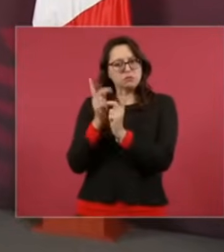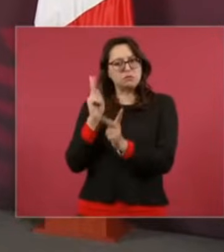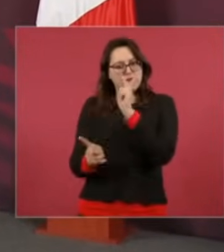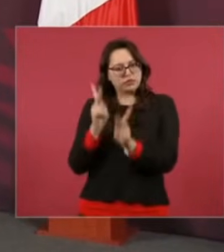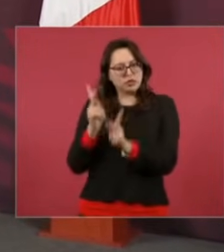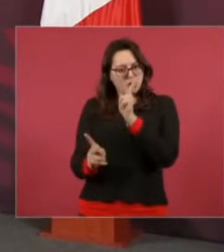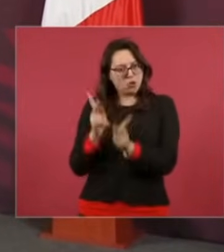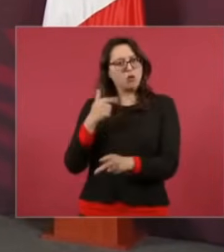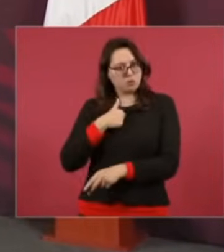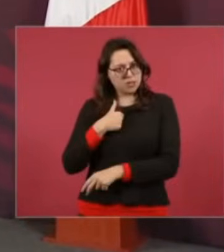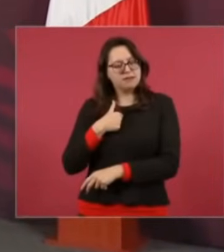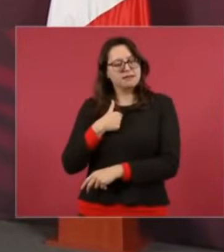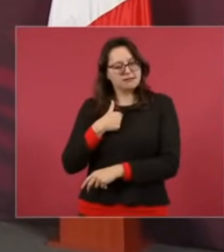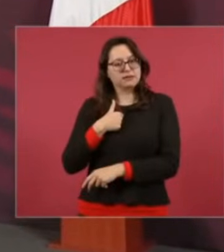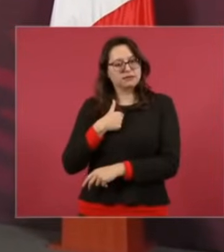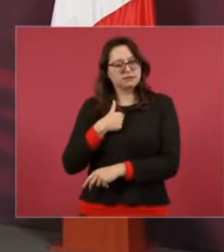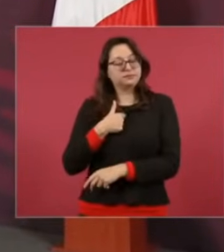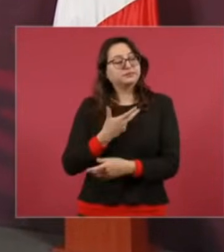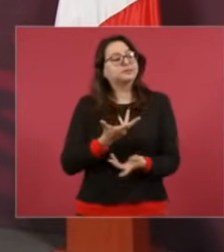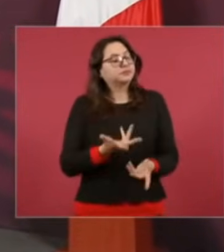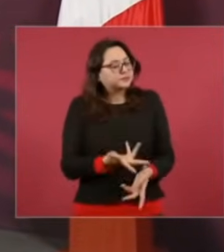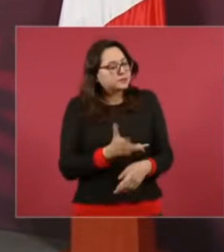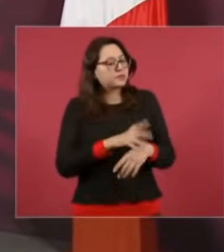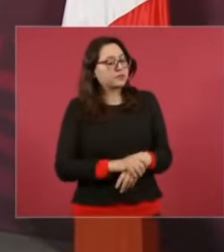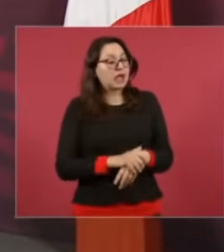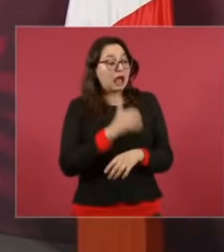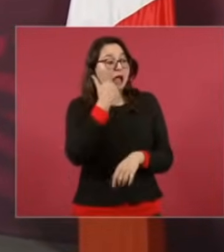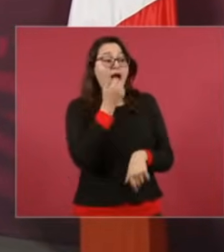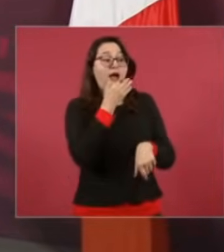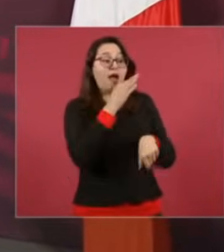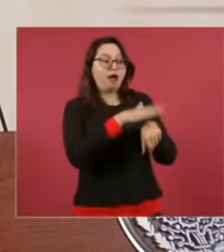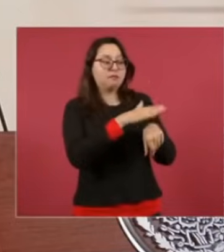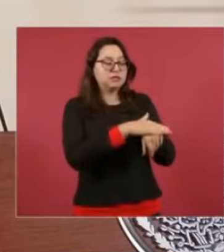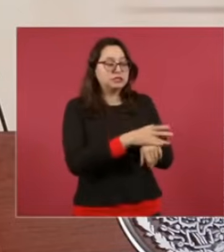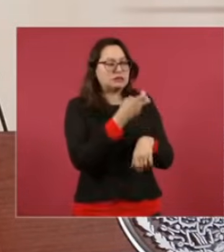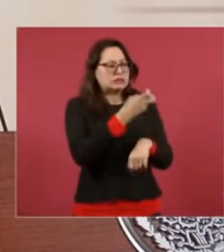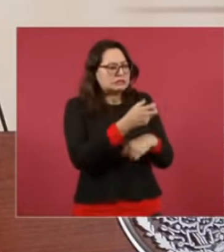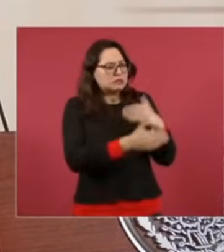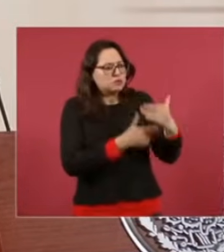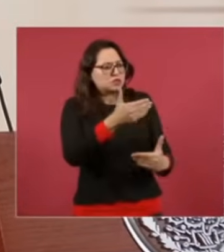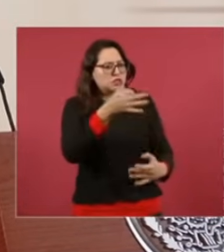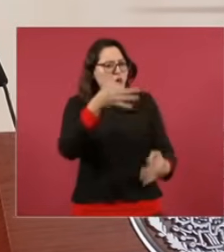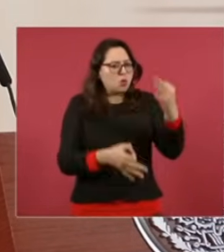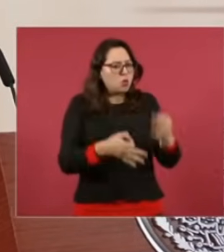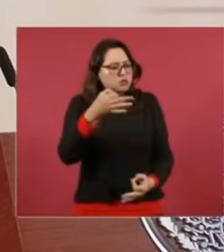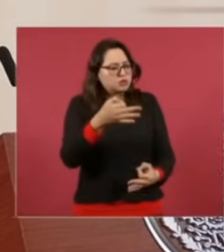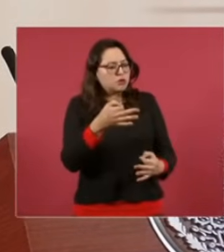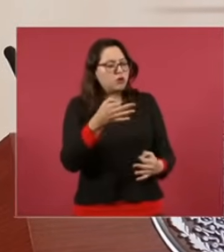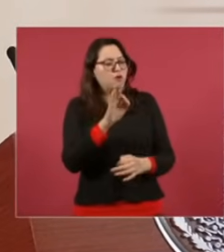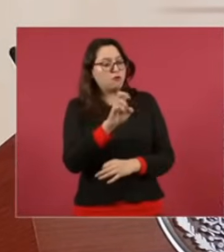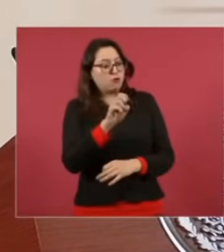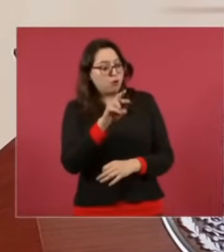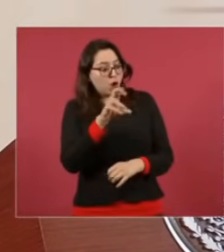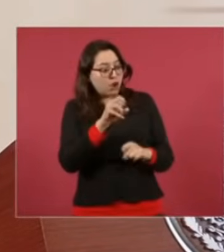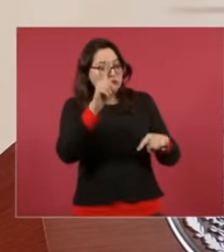cuando el desafuero y me dijo: quiero informarle que nosotros no estamos de acuerdo con lo del desafuero.